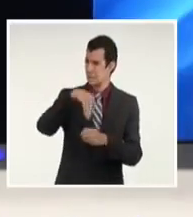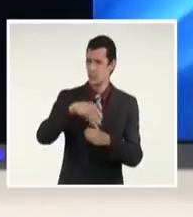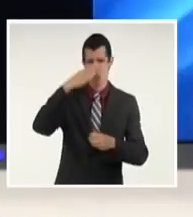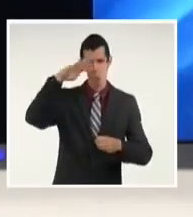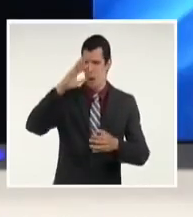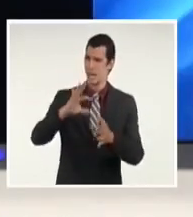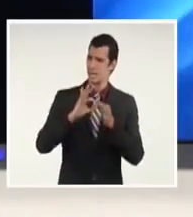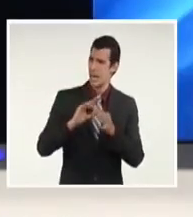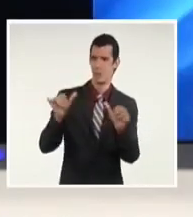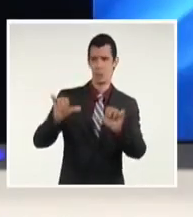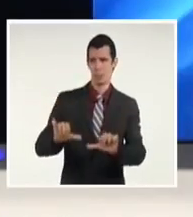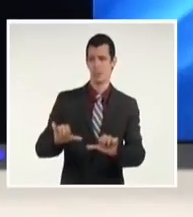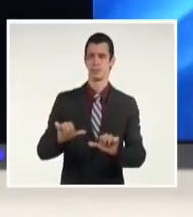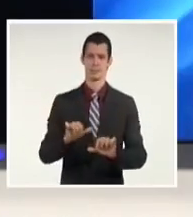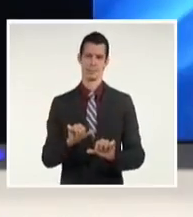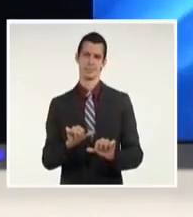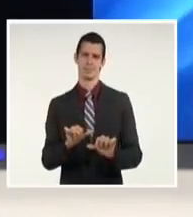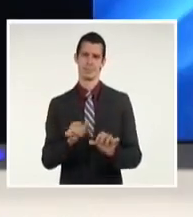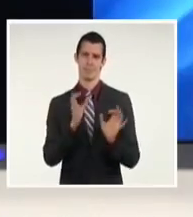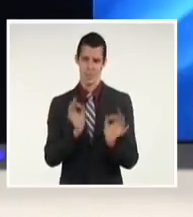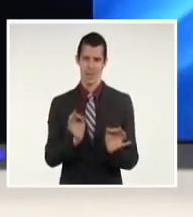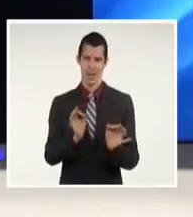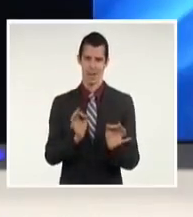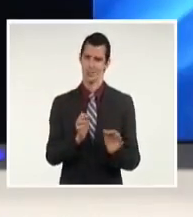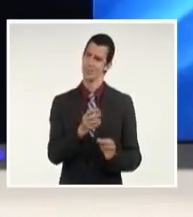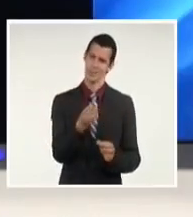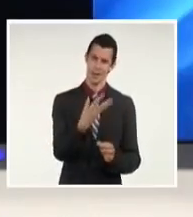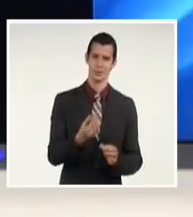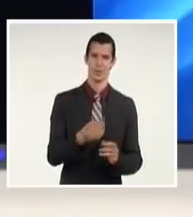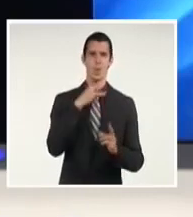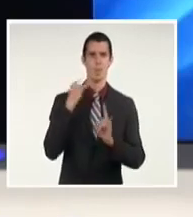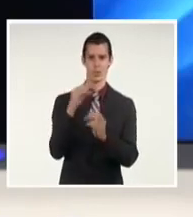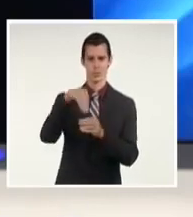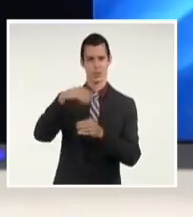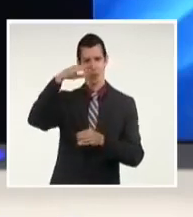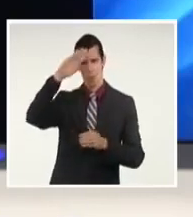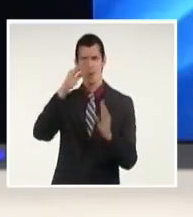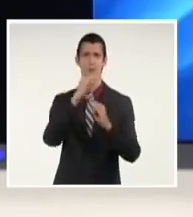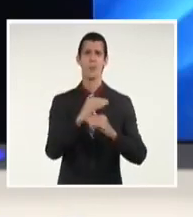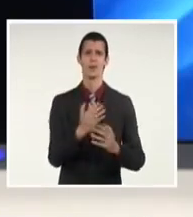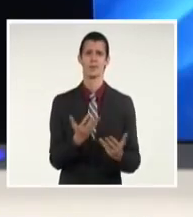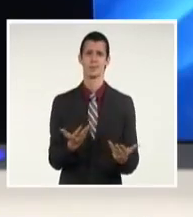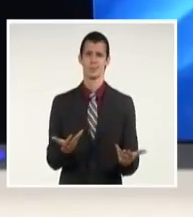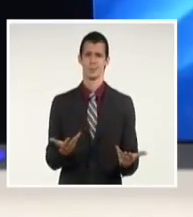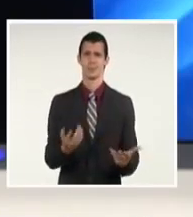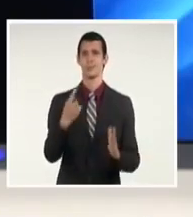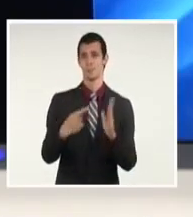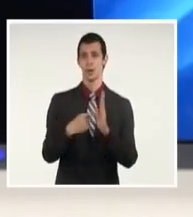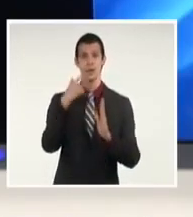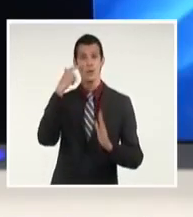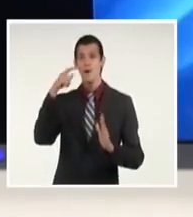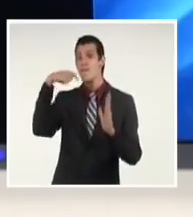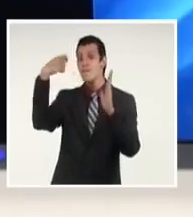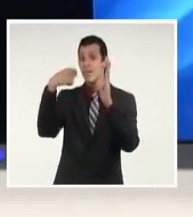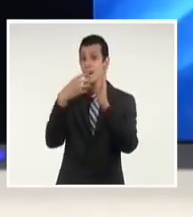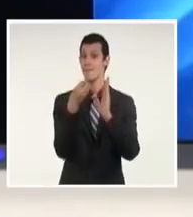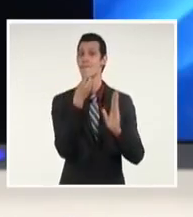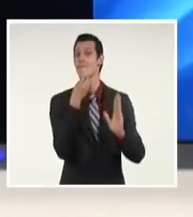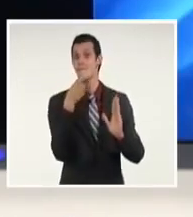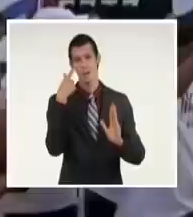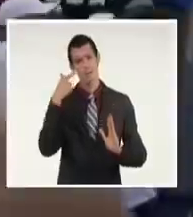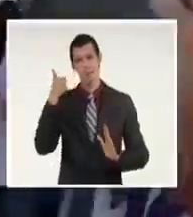los supuestos muertos en nuestras calles. Veamos un fragmento de un video que demuestra hasta dónde llegó la puesta en escena.